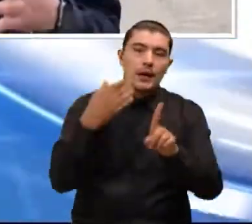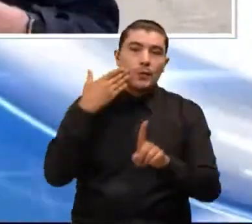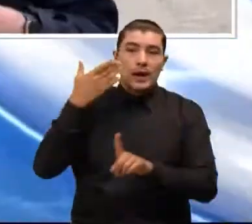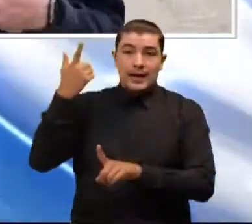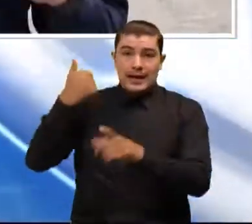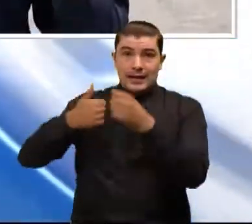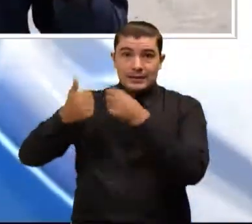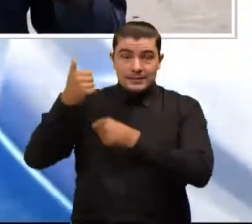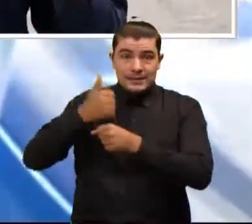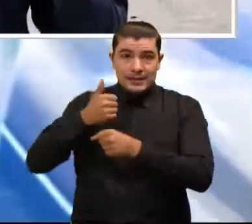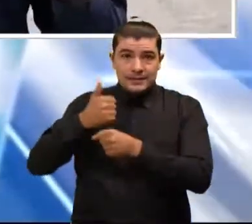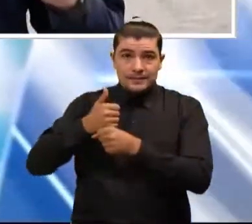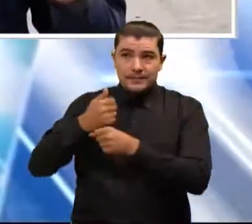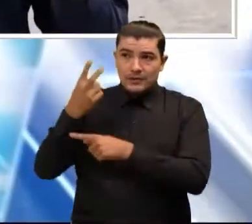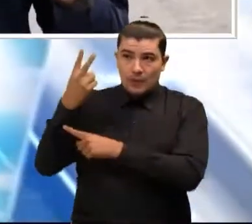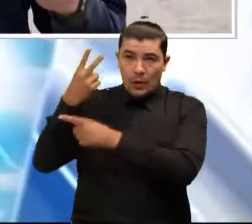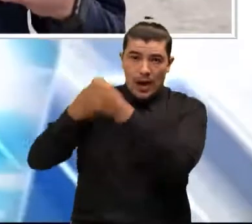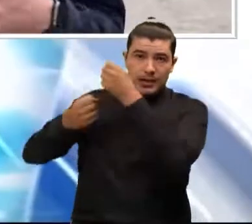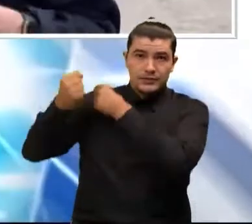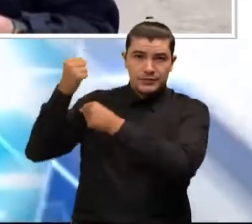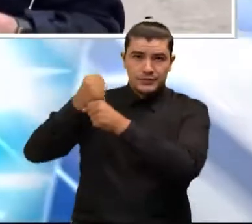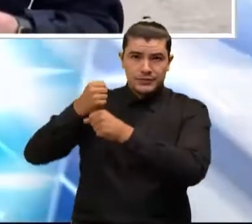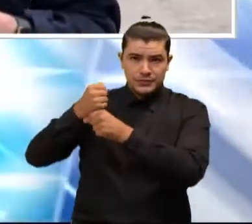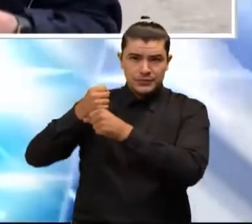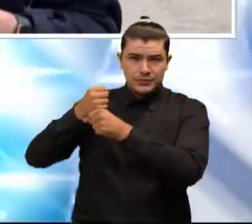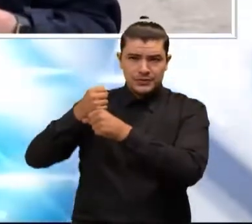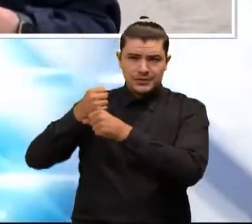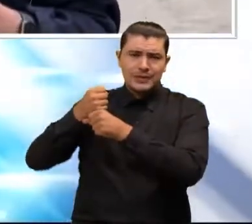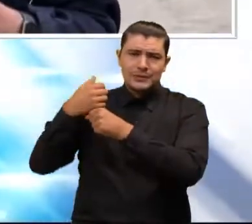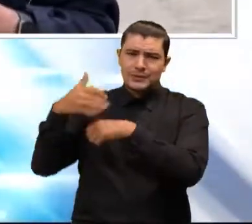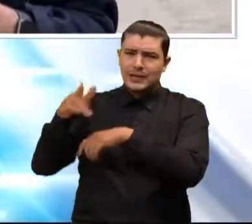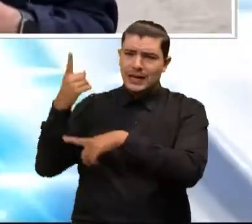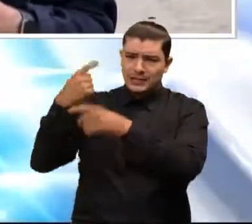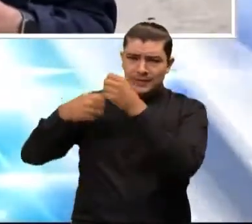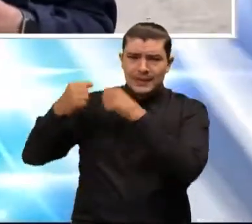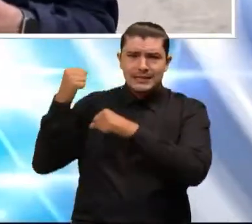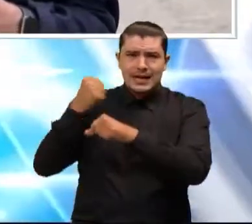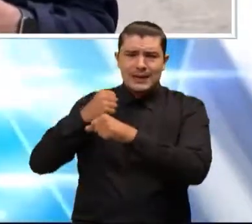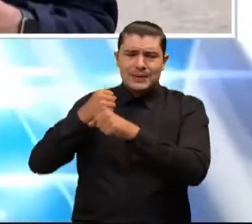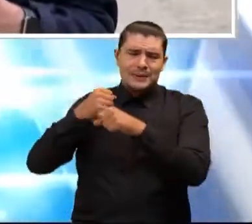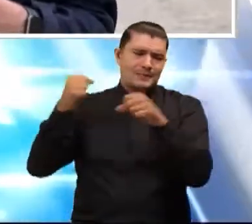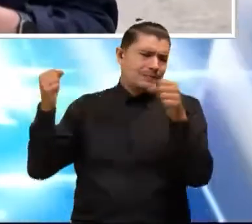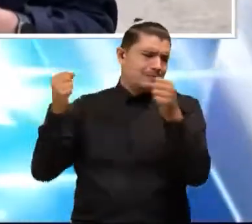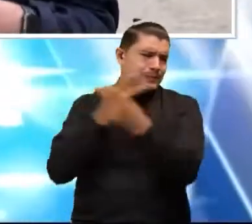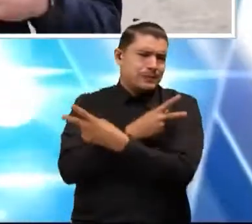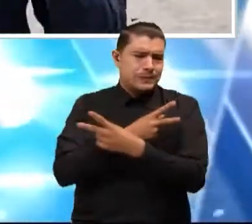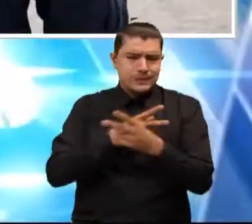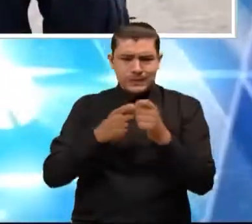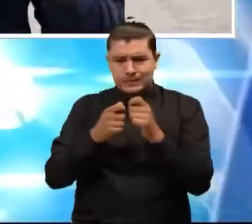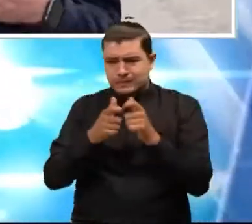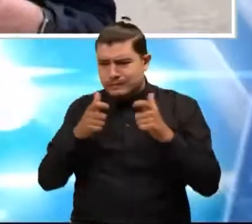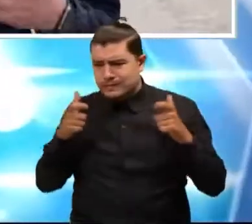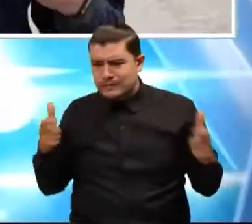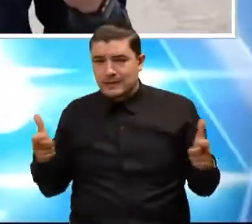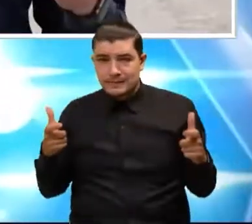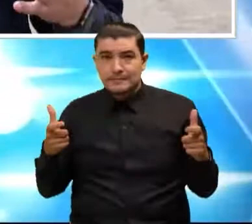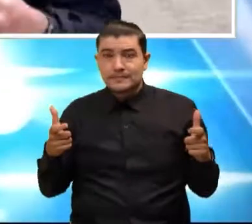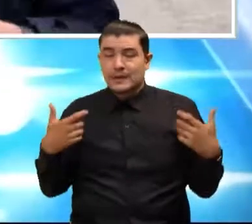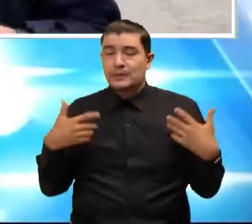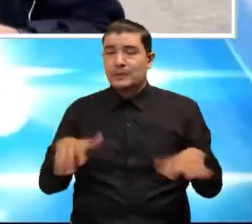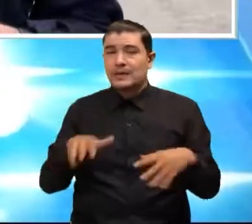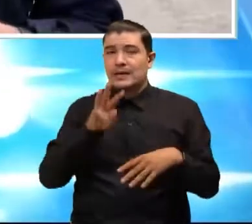los dos últimos años, de un año sumamente conflictivos, con una violencia intensa. Hablábamos cerca